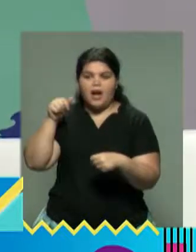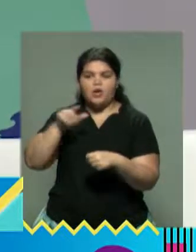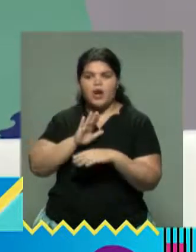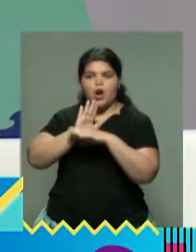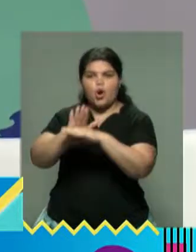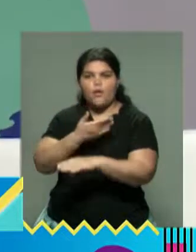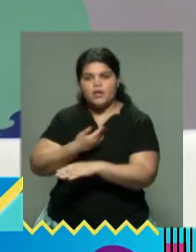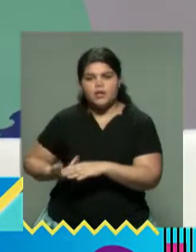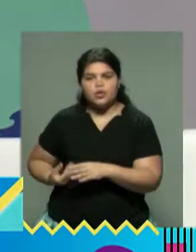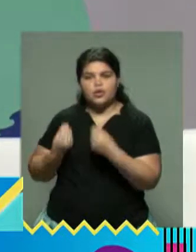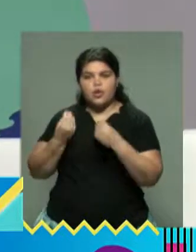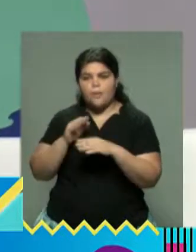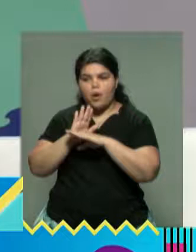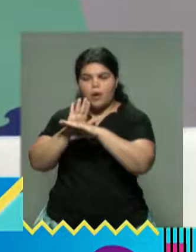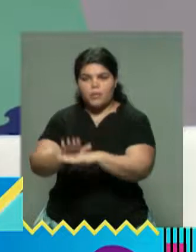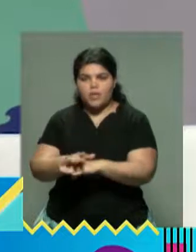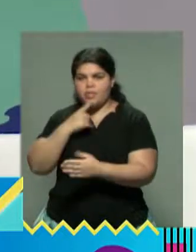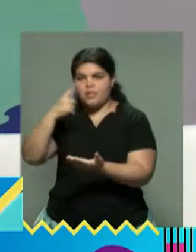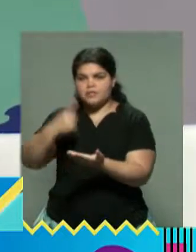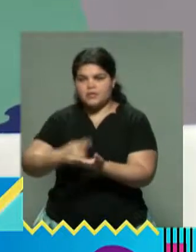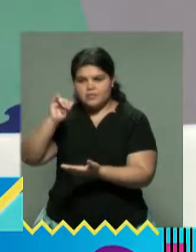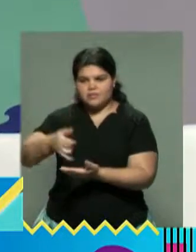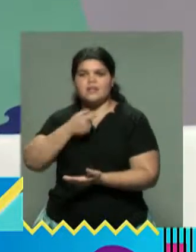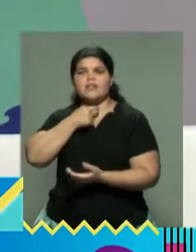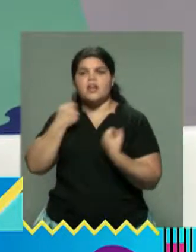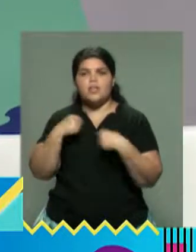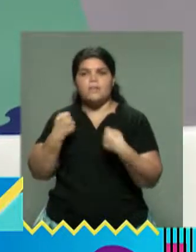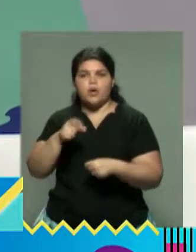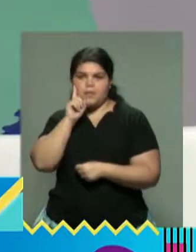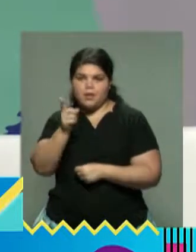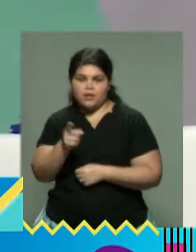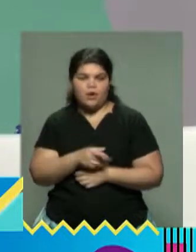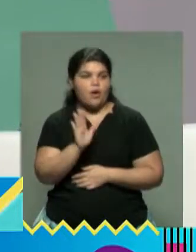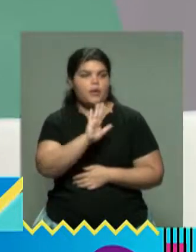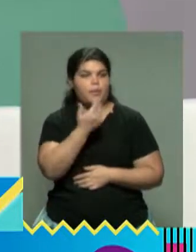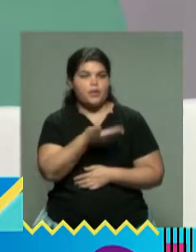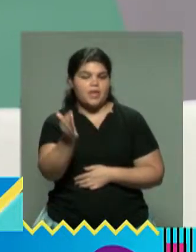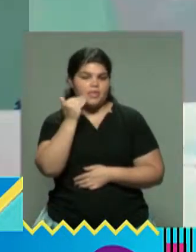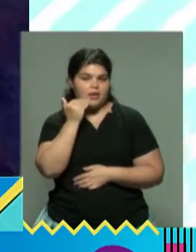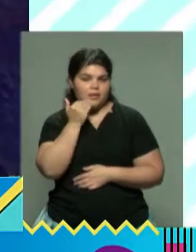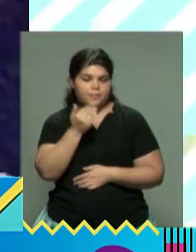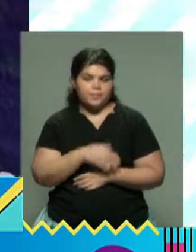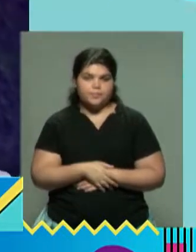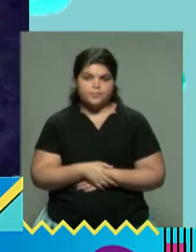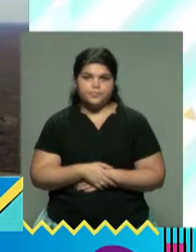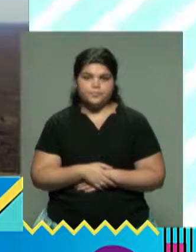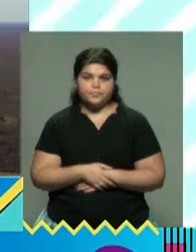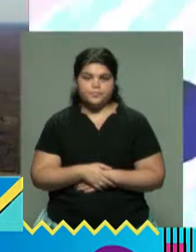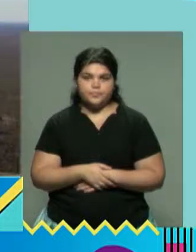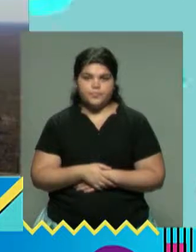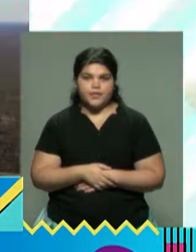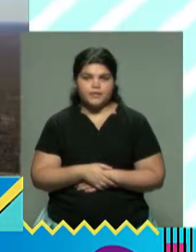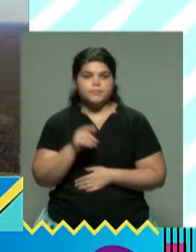estos deportistas que deciden hacer este tipo de actividades? Hola, ¿qué tal? Buenas tardes, Carolina. Buenas tardes. Mira, parte